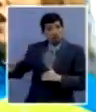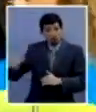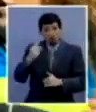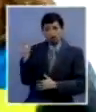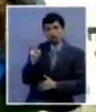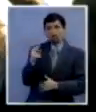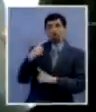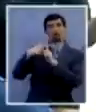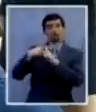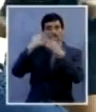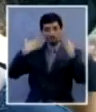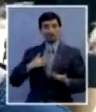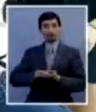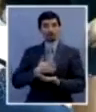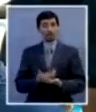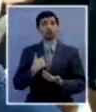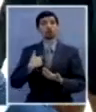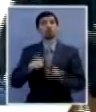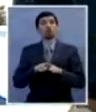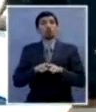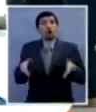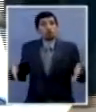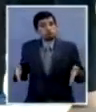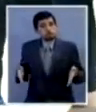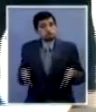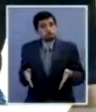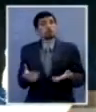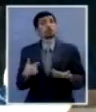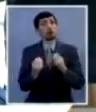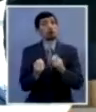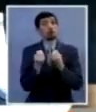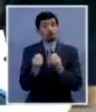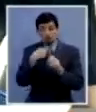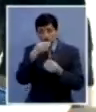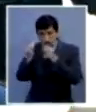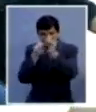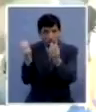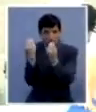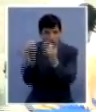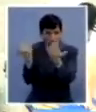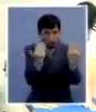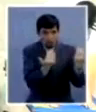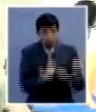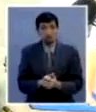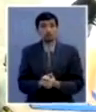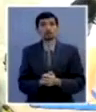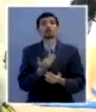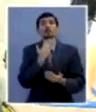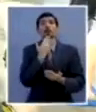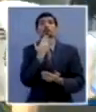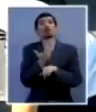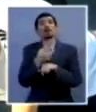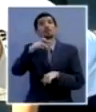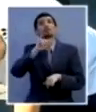impacto positivo en su salud. He bajado harto de peso, súper bueno, se lo recomiendo a todos. También hay práctica de